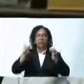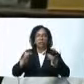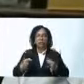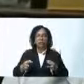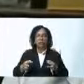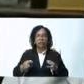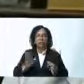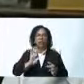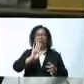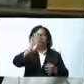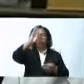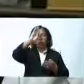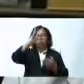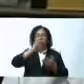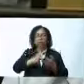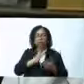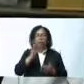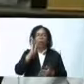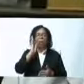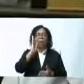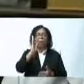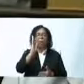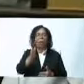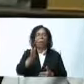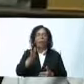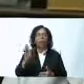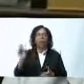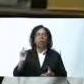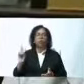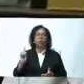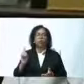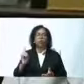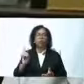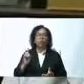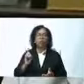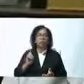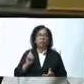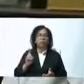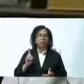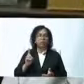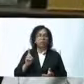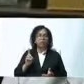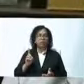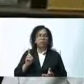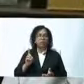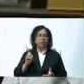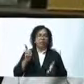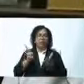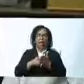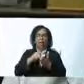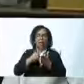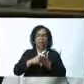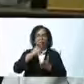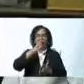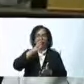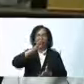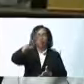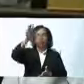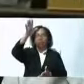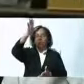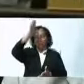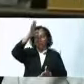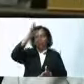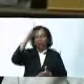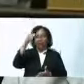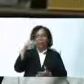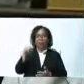también, porque sabemos que hay muchos padres que aunque tengan sus hijos en colegio, quizás no es porque lo quieran tener ahí, sino por el medio de seguridad que